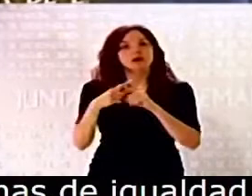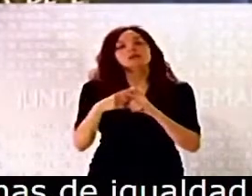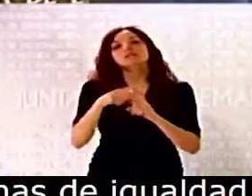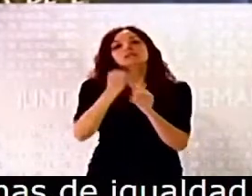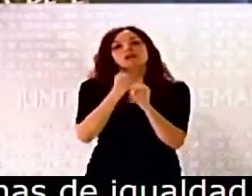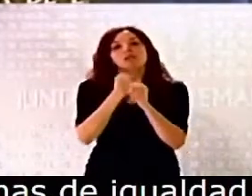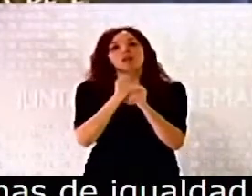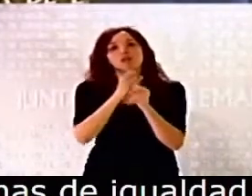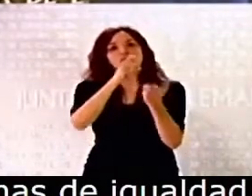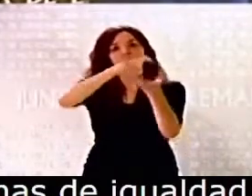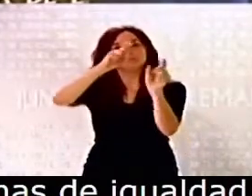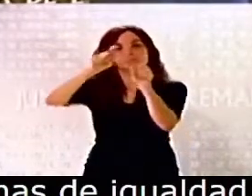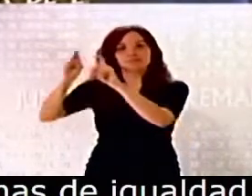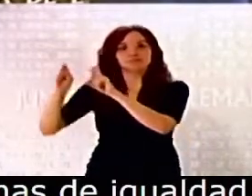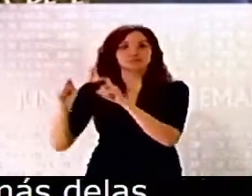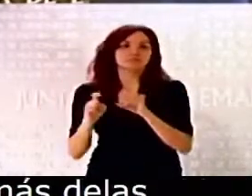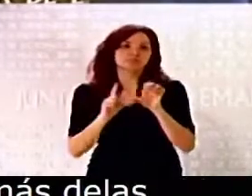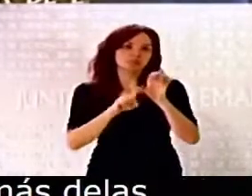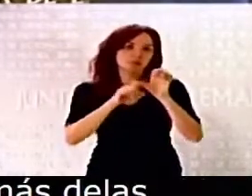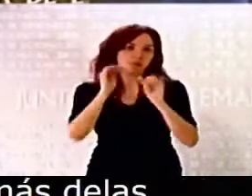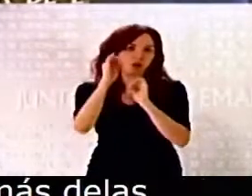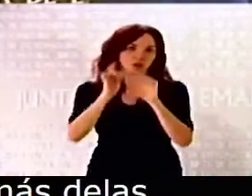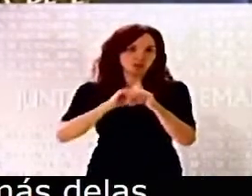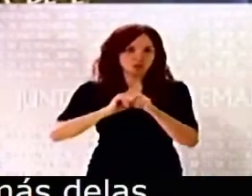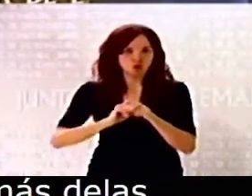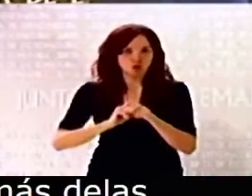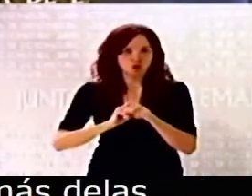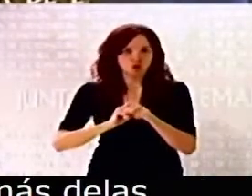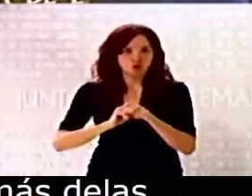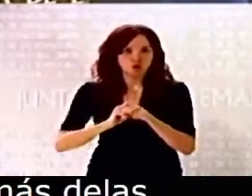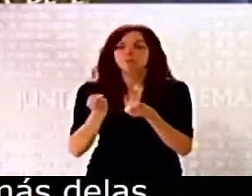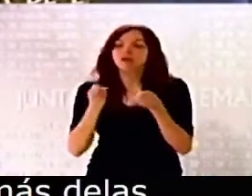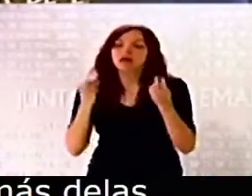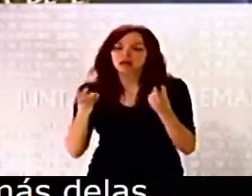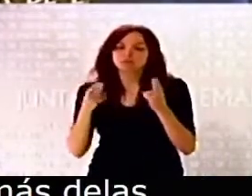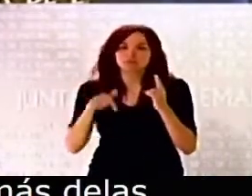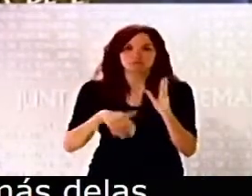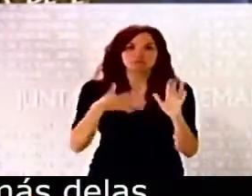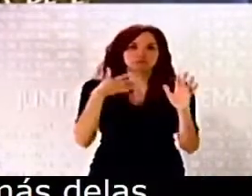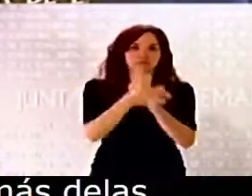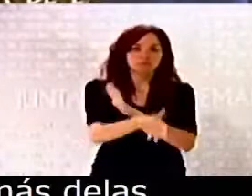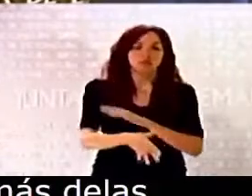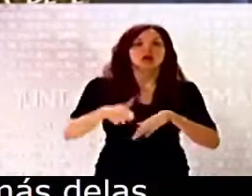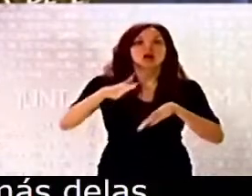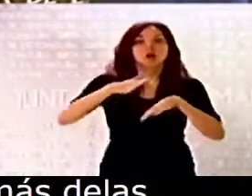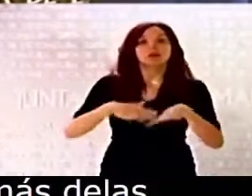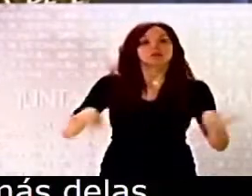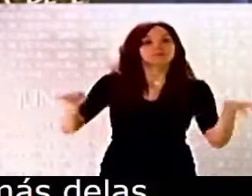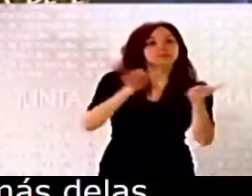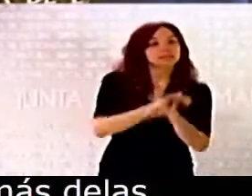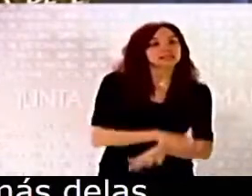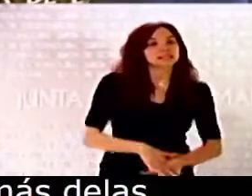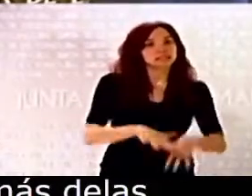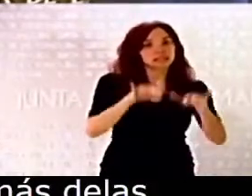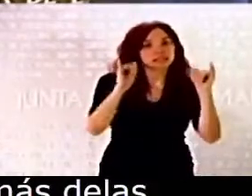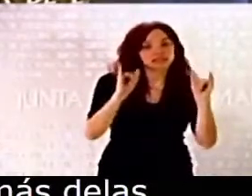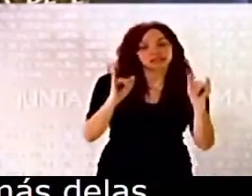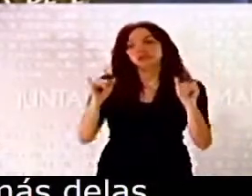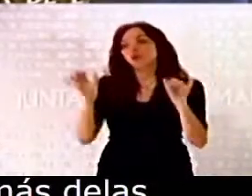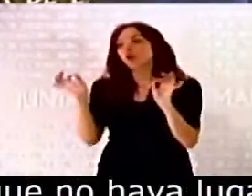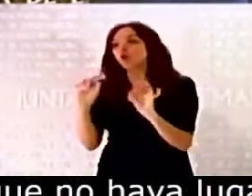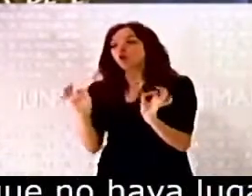de atención psicológica en Extremadura. ¿Para qué? Pues yo lo explico aquí, para que no haya lugar a equívocos ni a